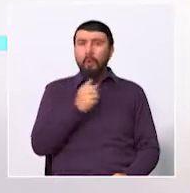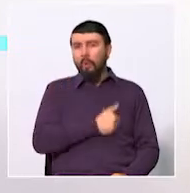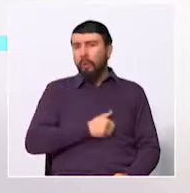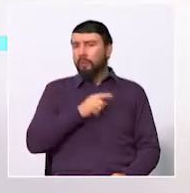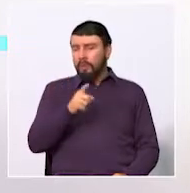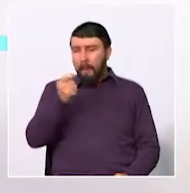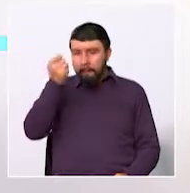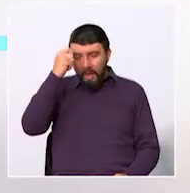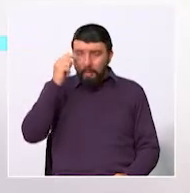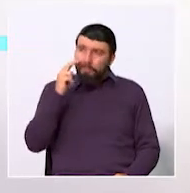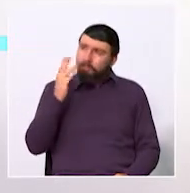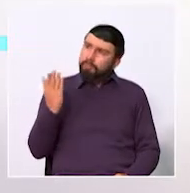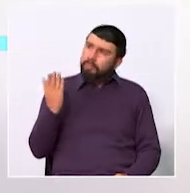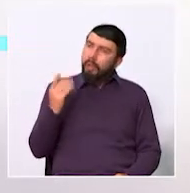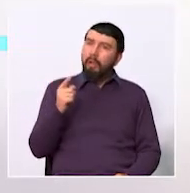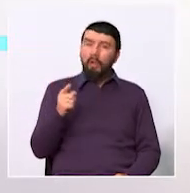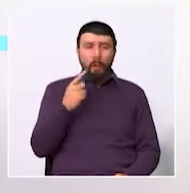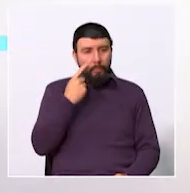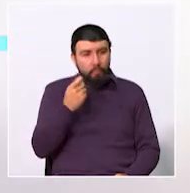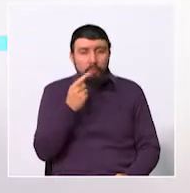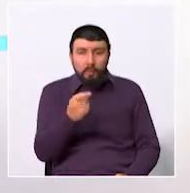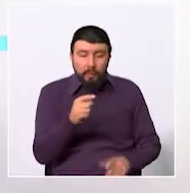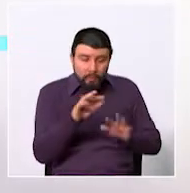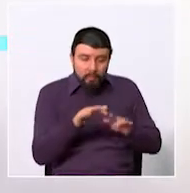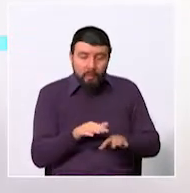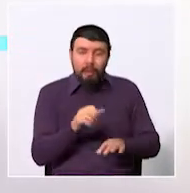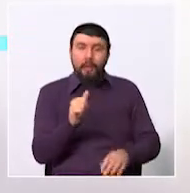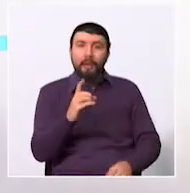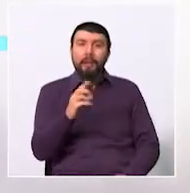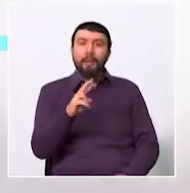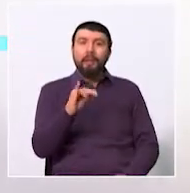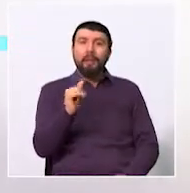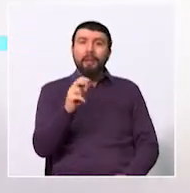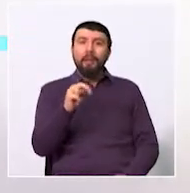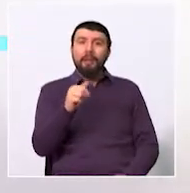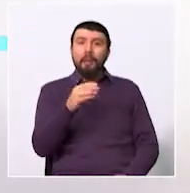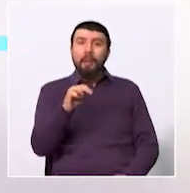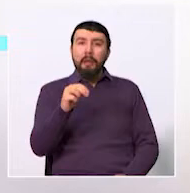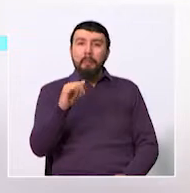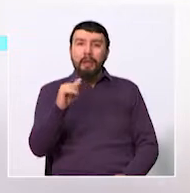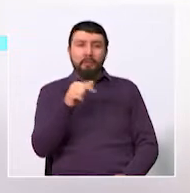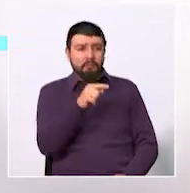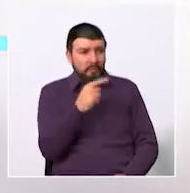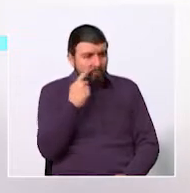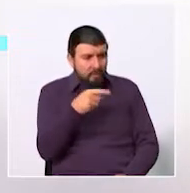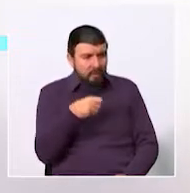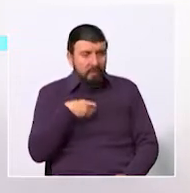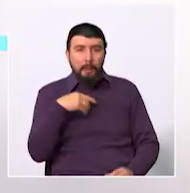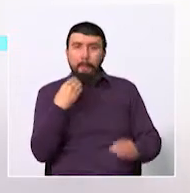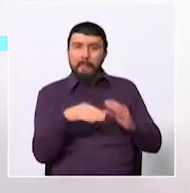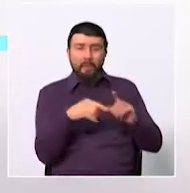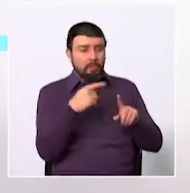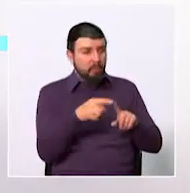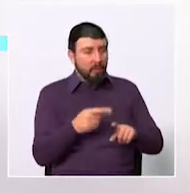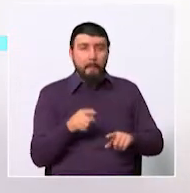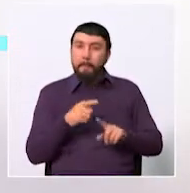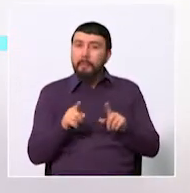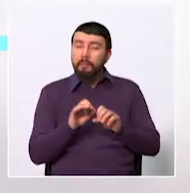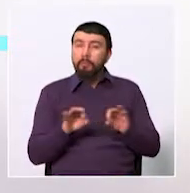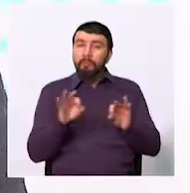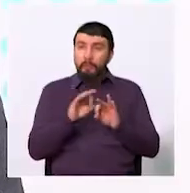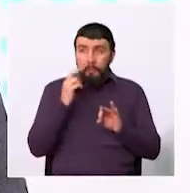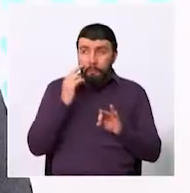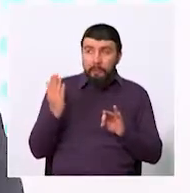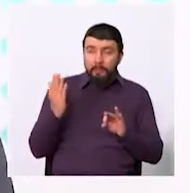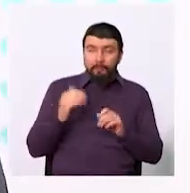porque ustedes pueden buscar adriana malla odontología neuro focal que están todos los vídeos de ellas pero importante que vean este bueno felicidades